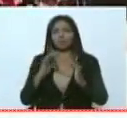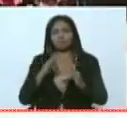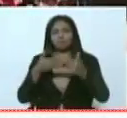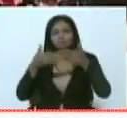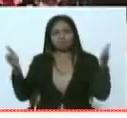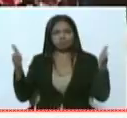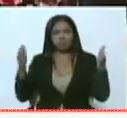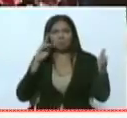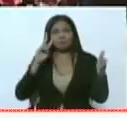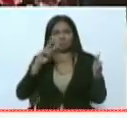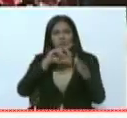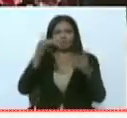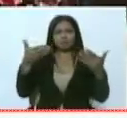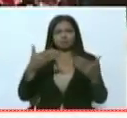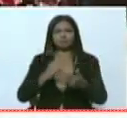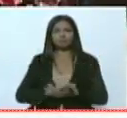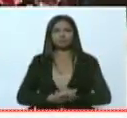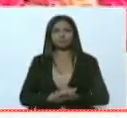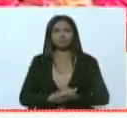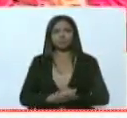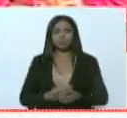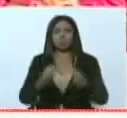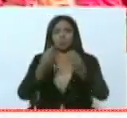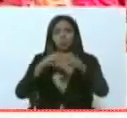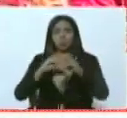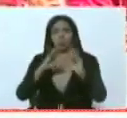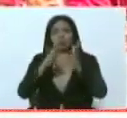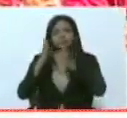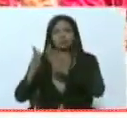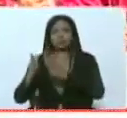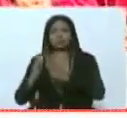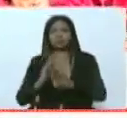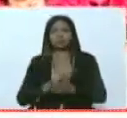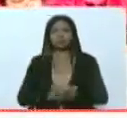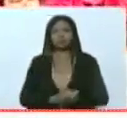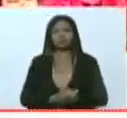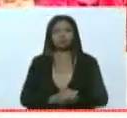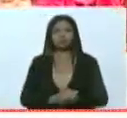ustedes, de organización.